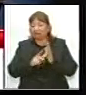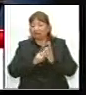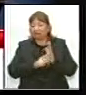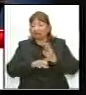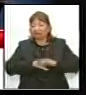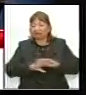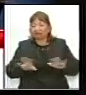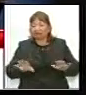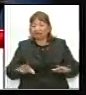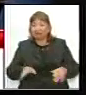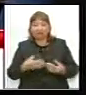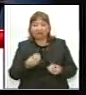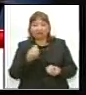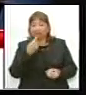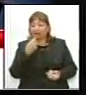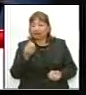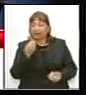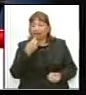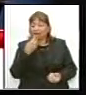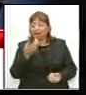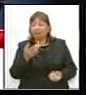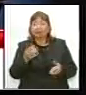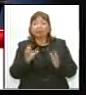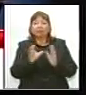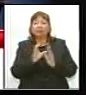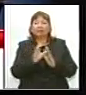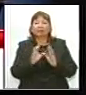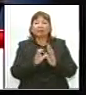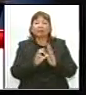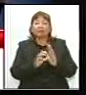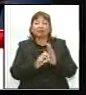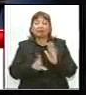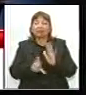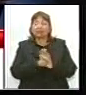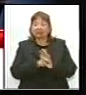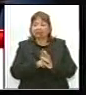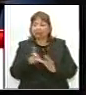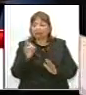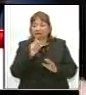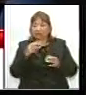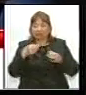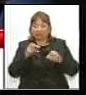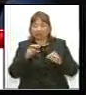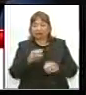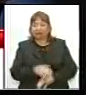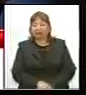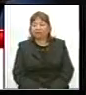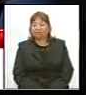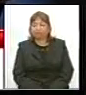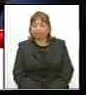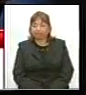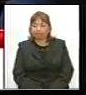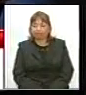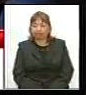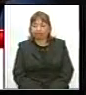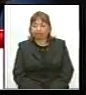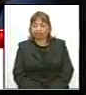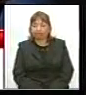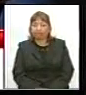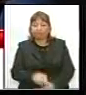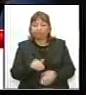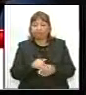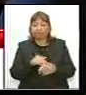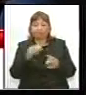país. ¿Por qué no lo hacemos? Porque la Constitución y las leyes no nos lo permiten. En el